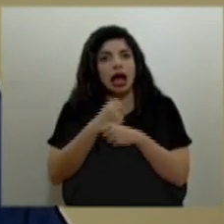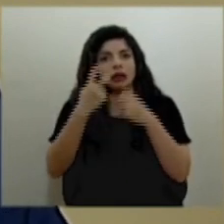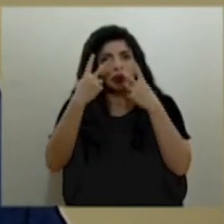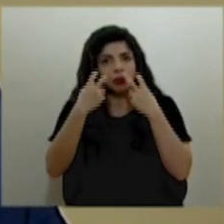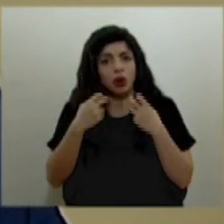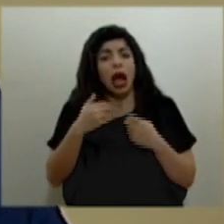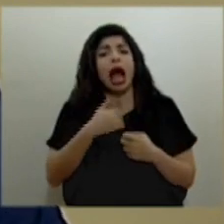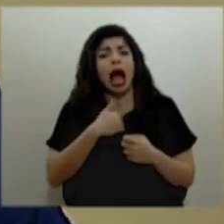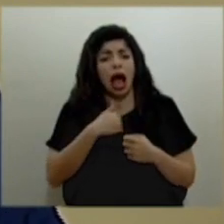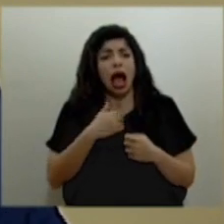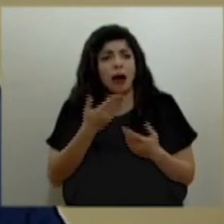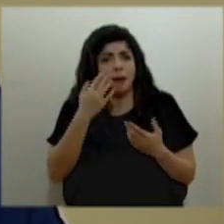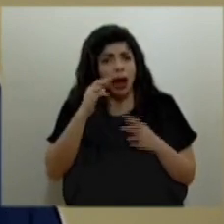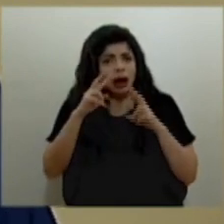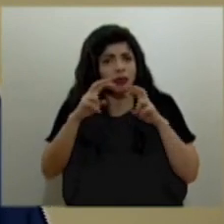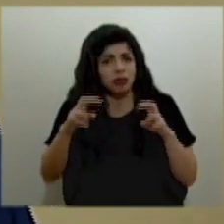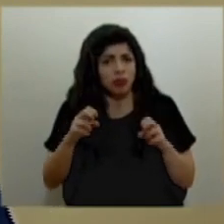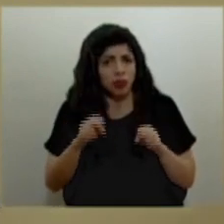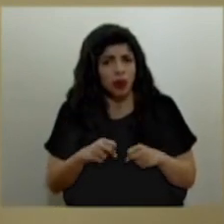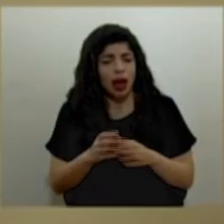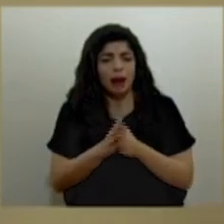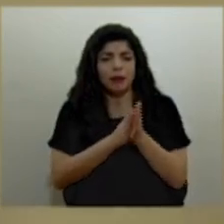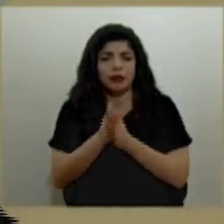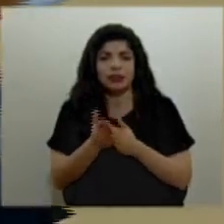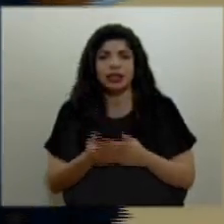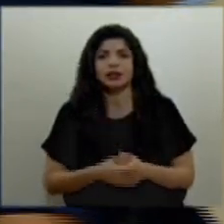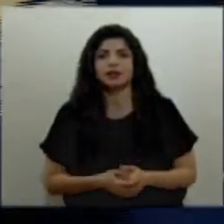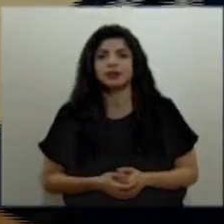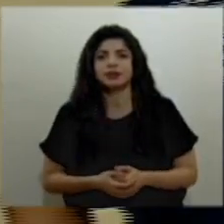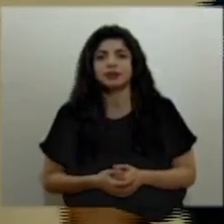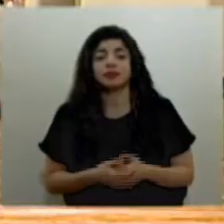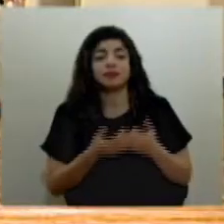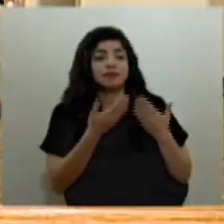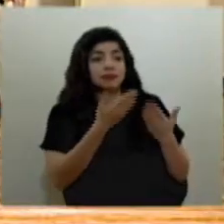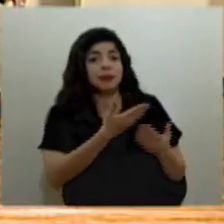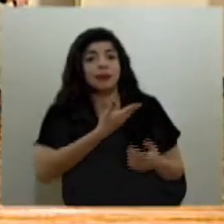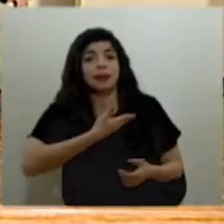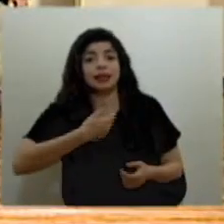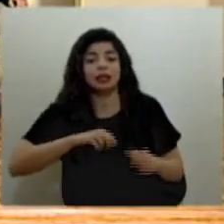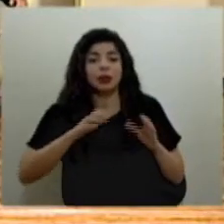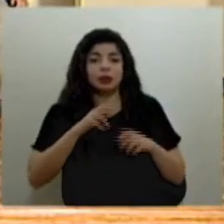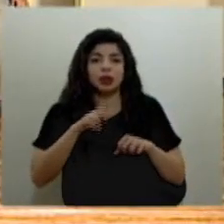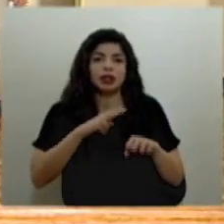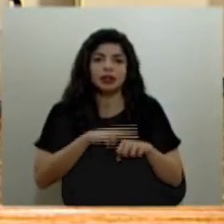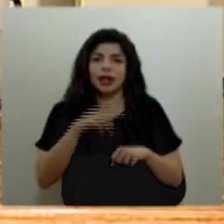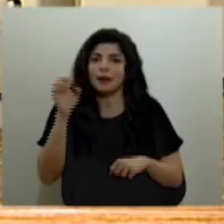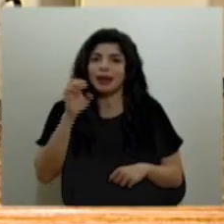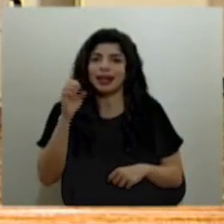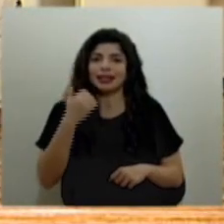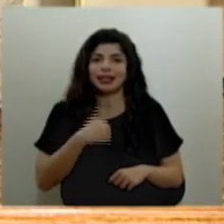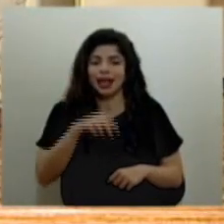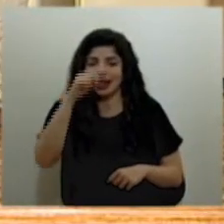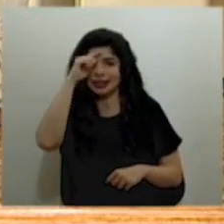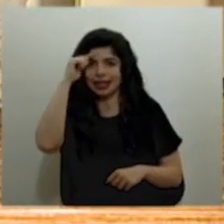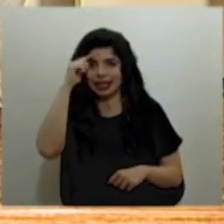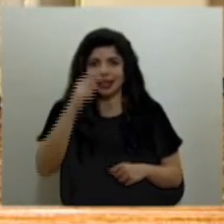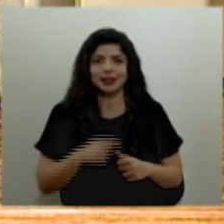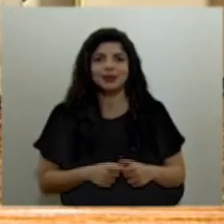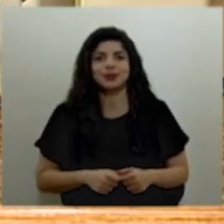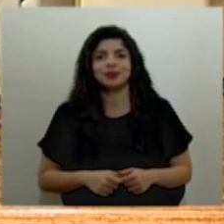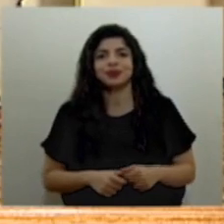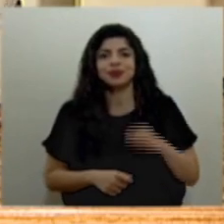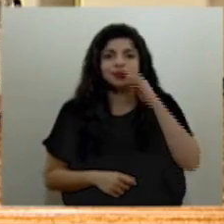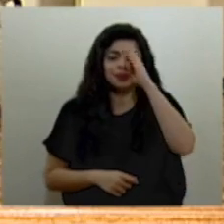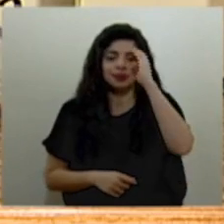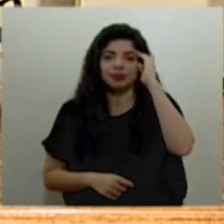para realizar las pruebas. Entonces, aprovechando. Gracias. Continuamos con el presidente de la Comisión Nacional de Emergencias, el señor Alexander Solís.